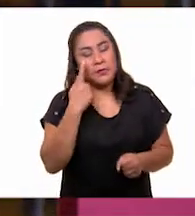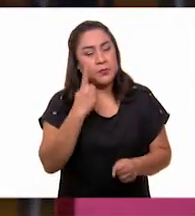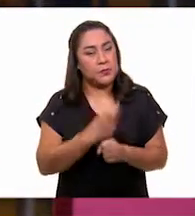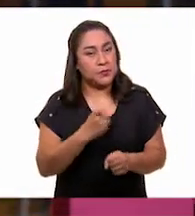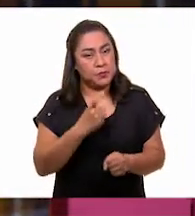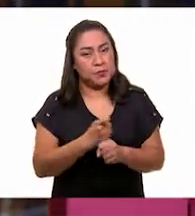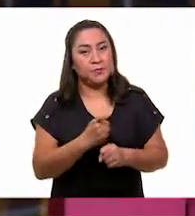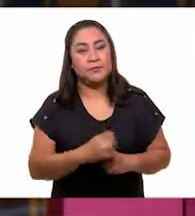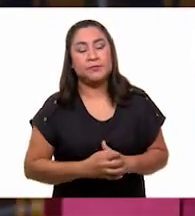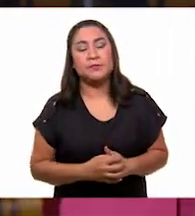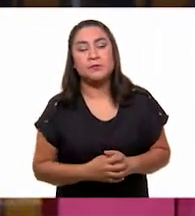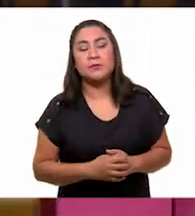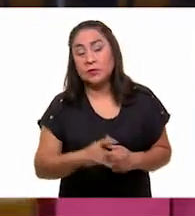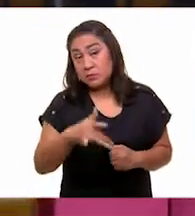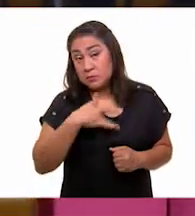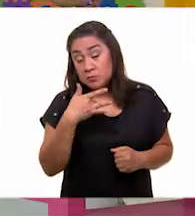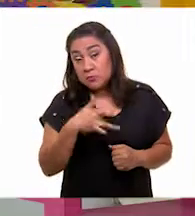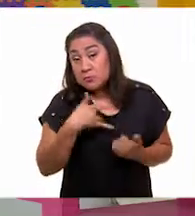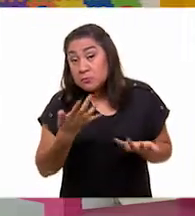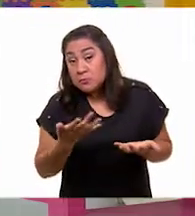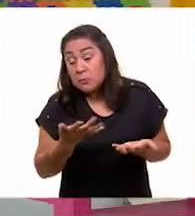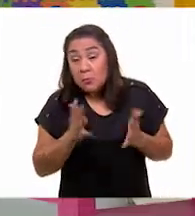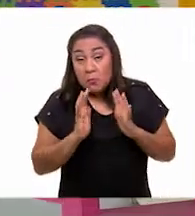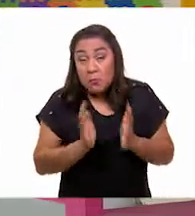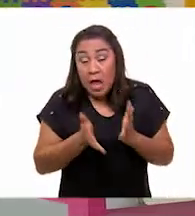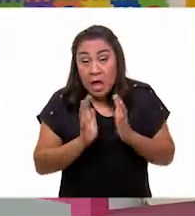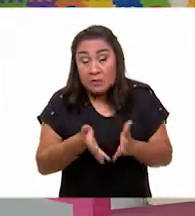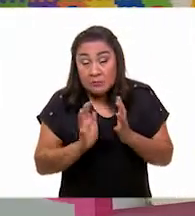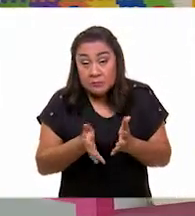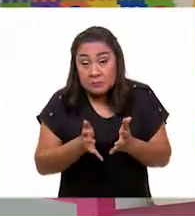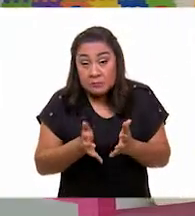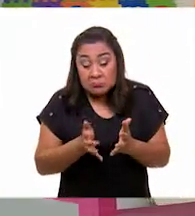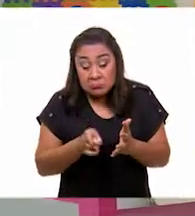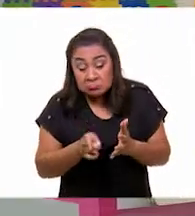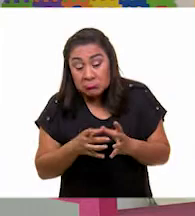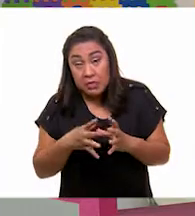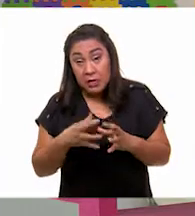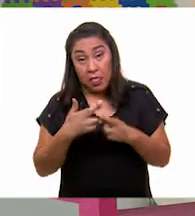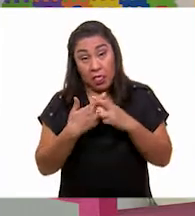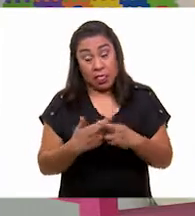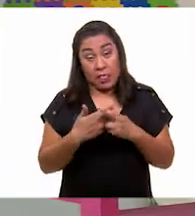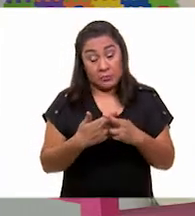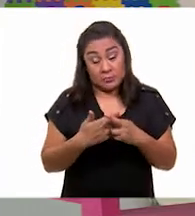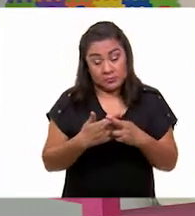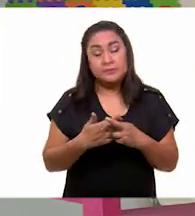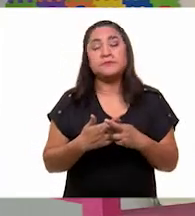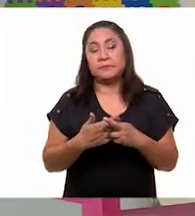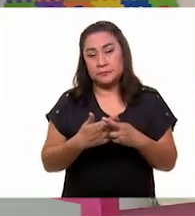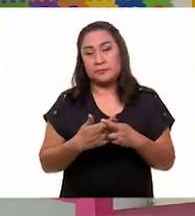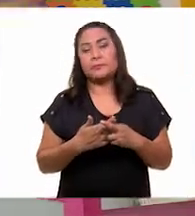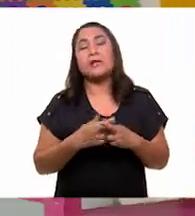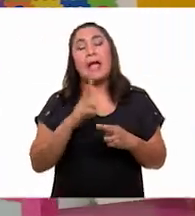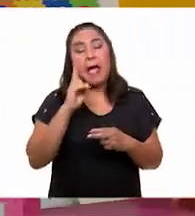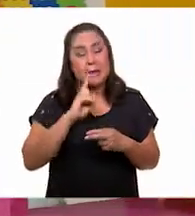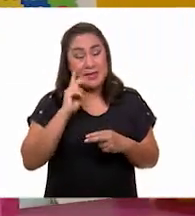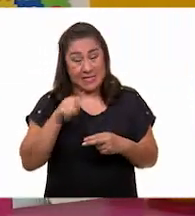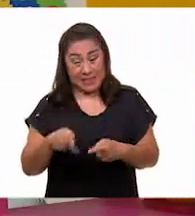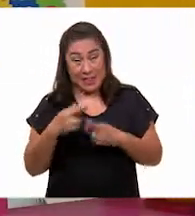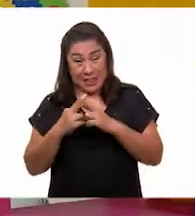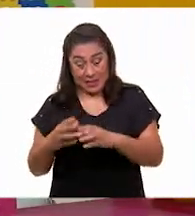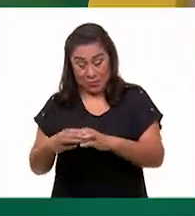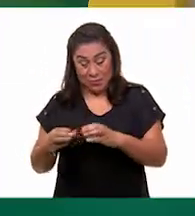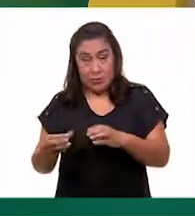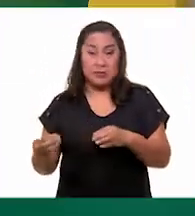de comprobarlo con la masa que tienes, que es el recipiente más grande. Trata de llenar el segundo